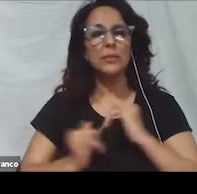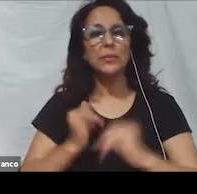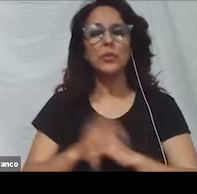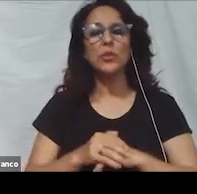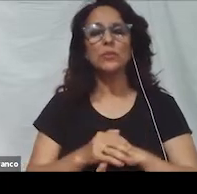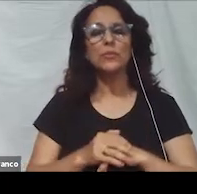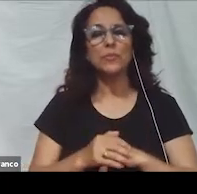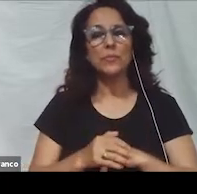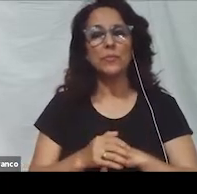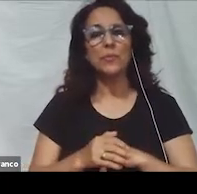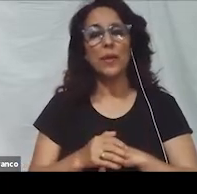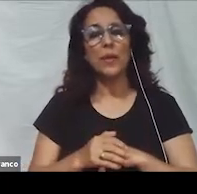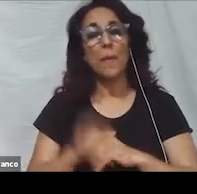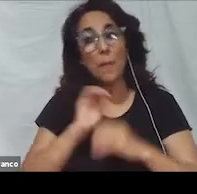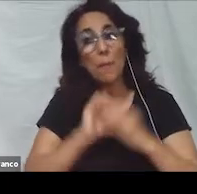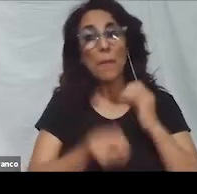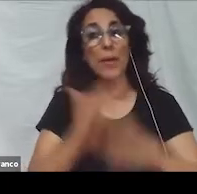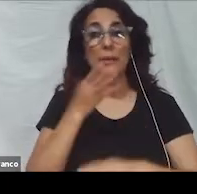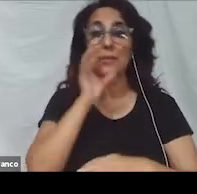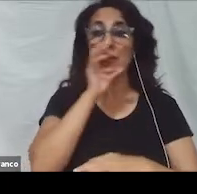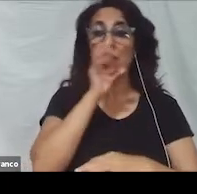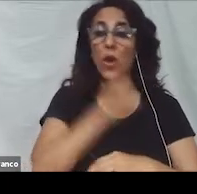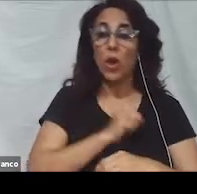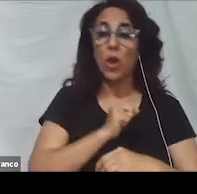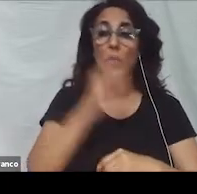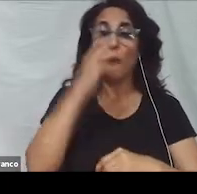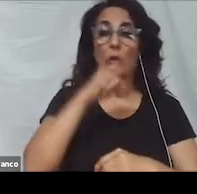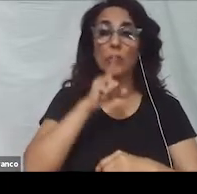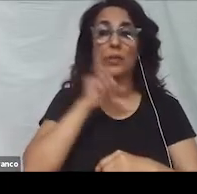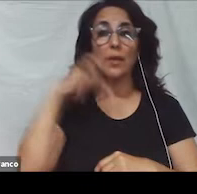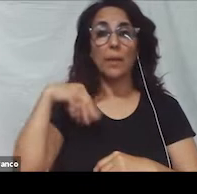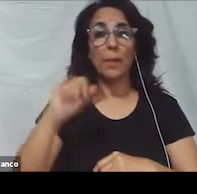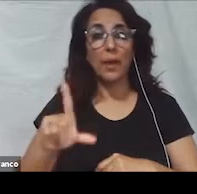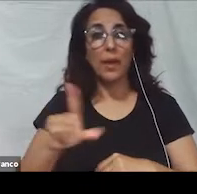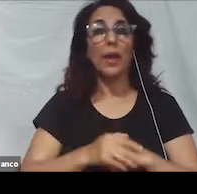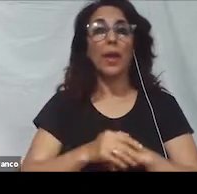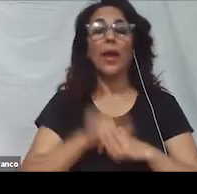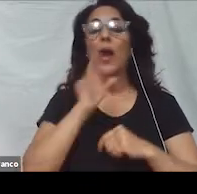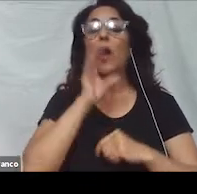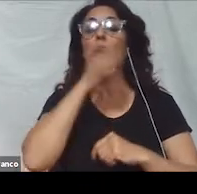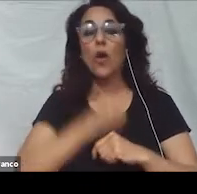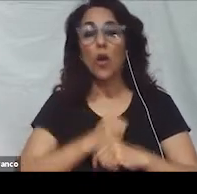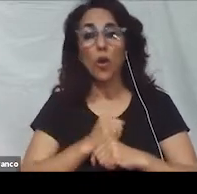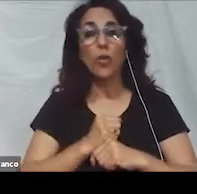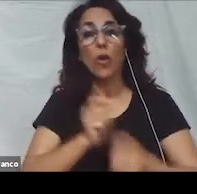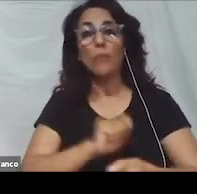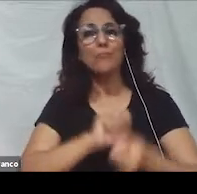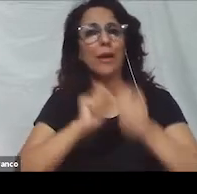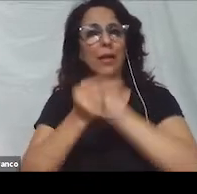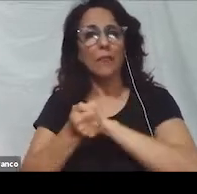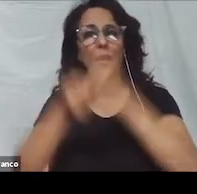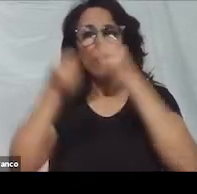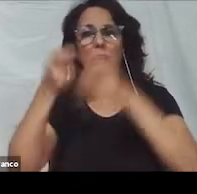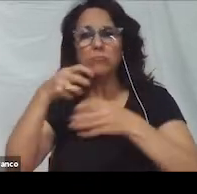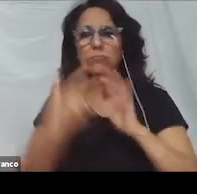muestra que por un lado nosotros vamos a empezar a escribir nuestro código HTML y ese código se va a renderizar en